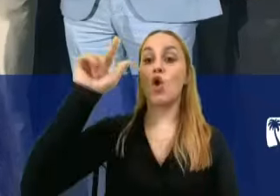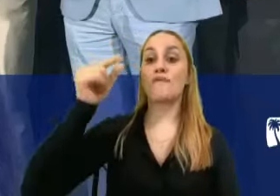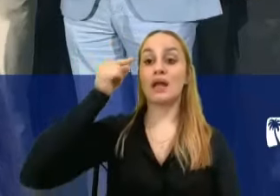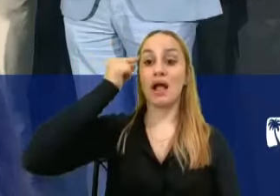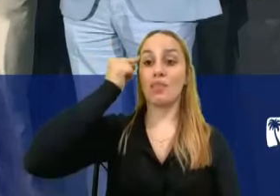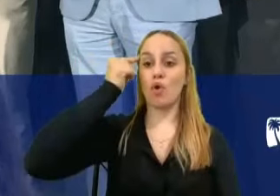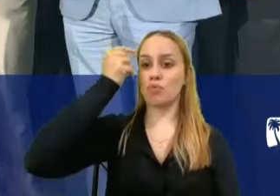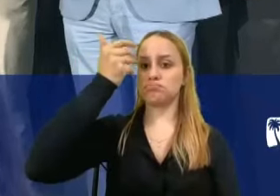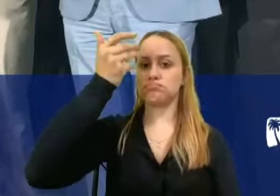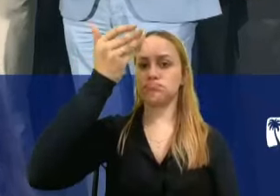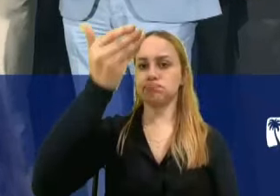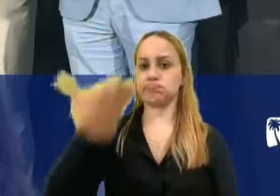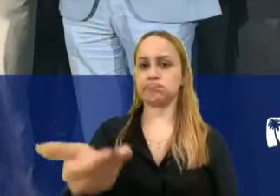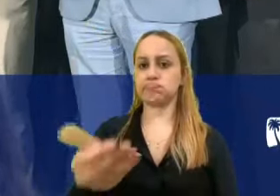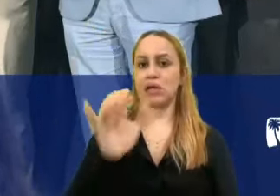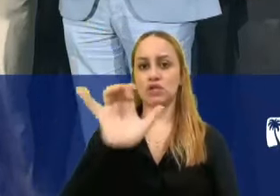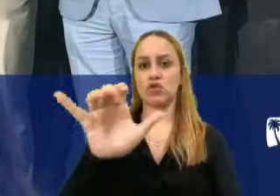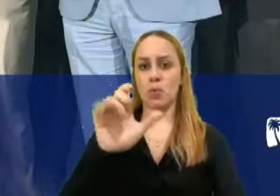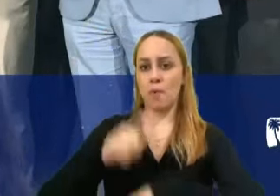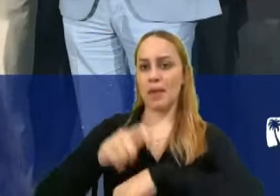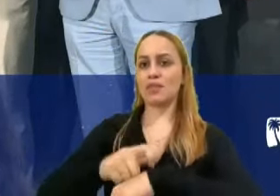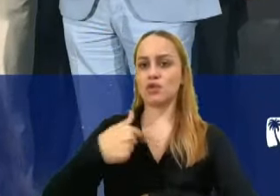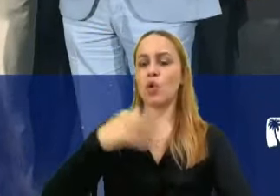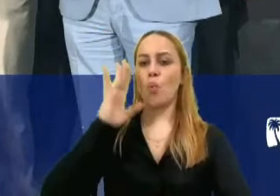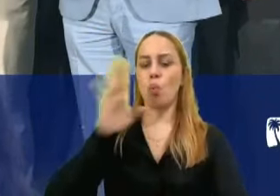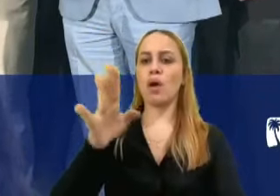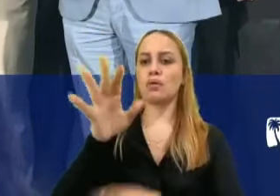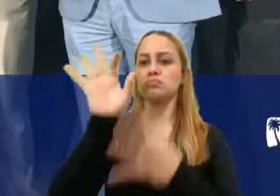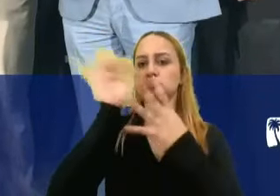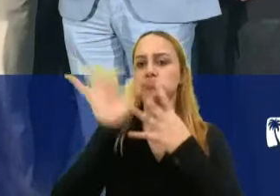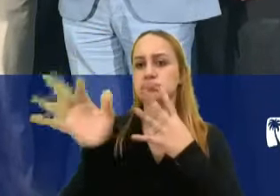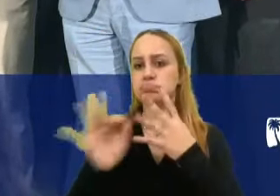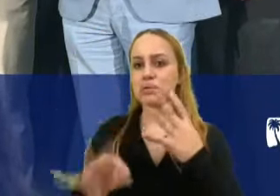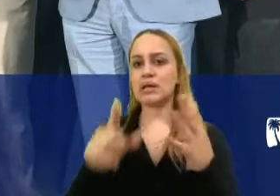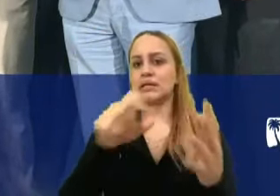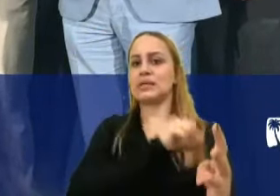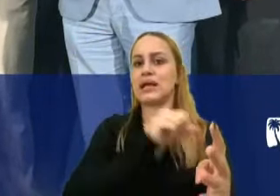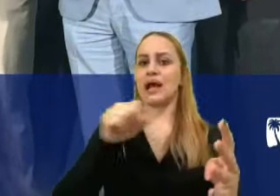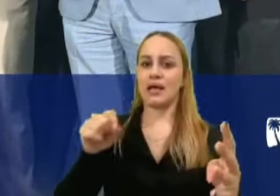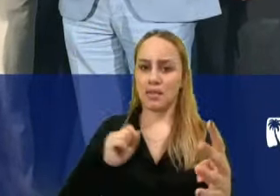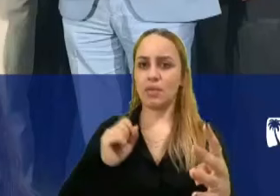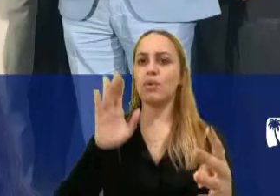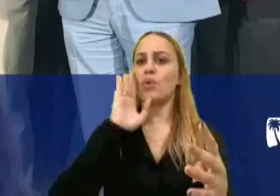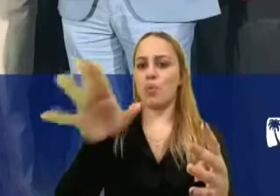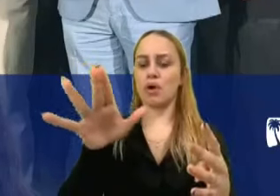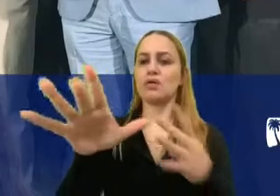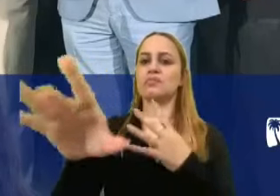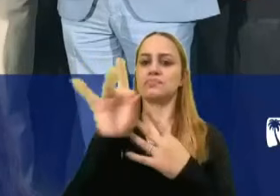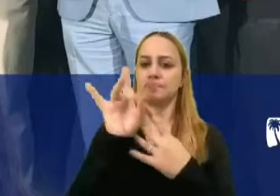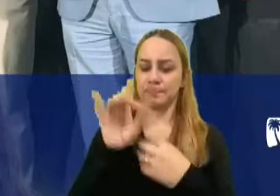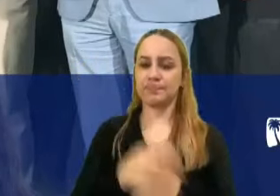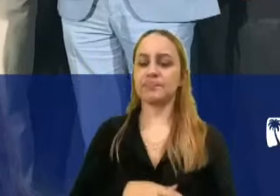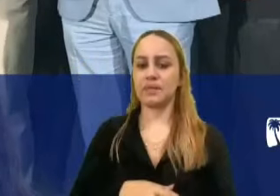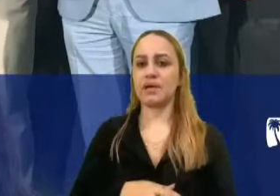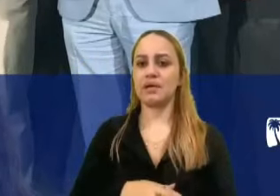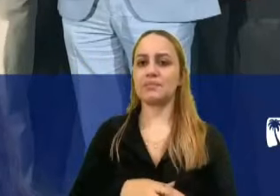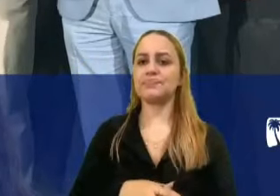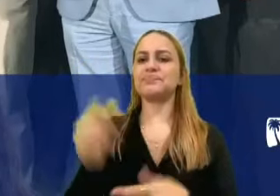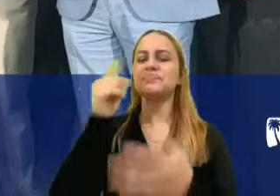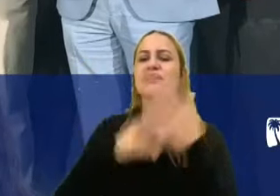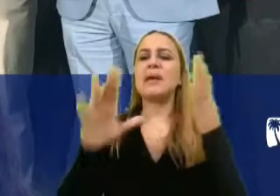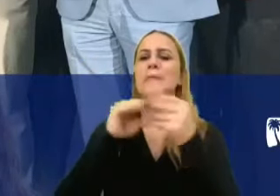que la democracia se Escoge con los votos y que los votos deciden Quiénes son las personas que van a ocupar los cargos el pueblo de